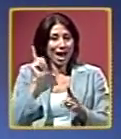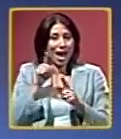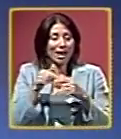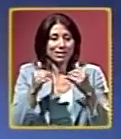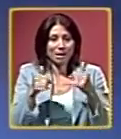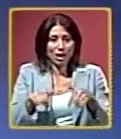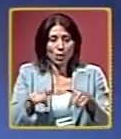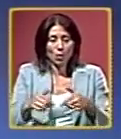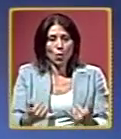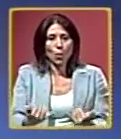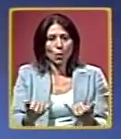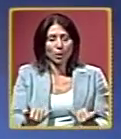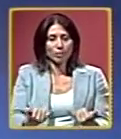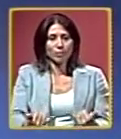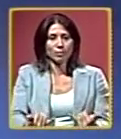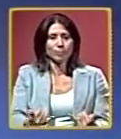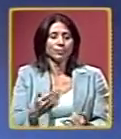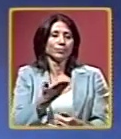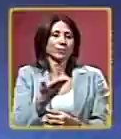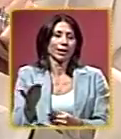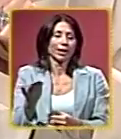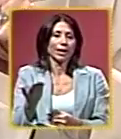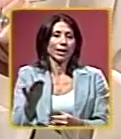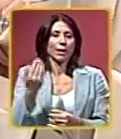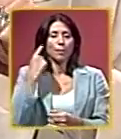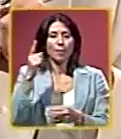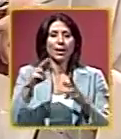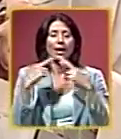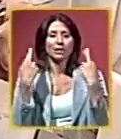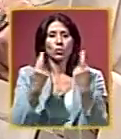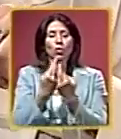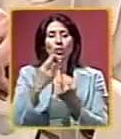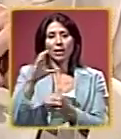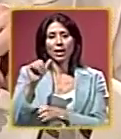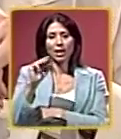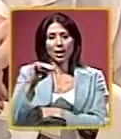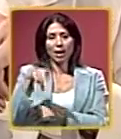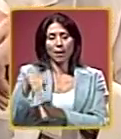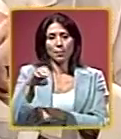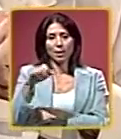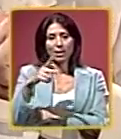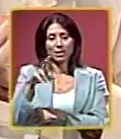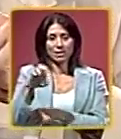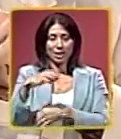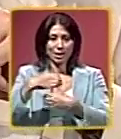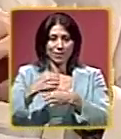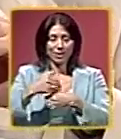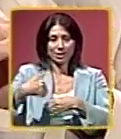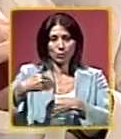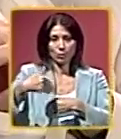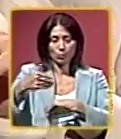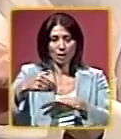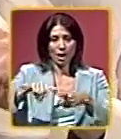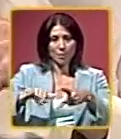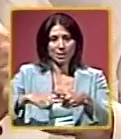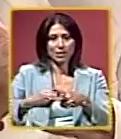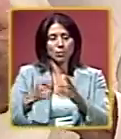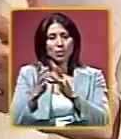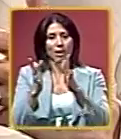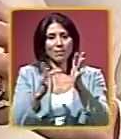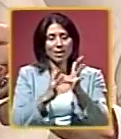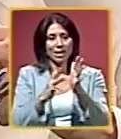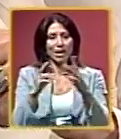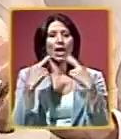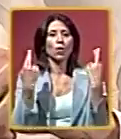evaluación, que nos estamos con ello preparando para la reunión de Campeche, que se va a realizar ahora a principios de abril, en la cumbre